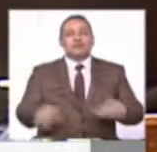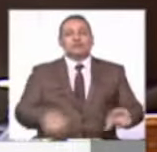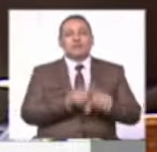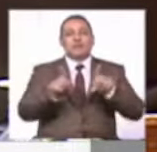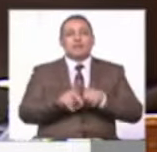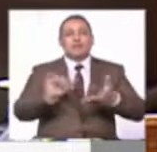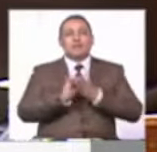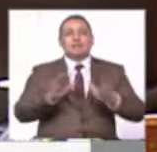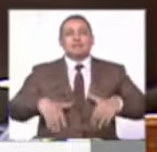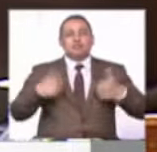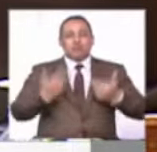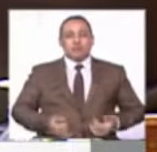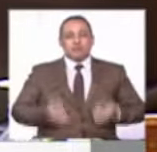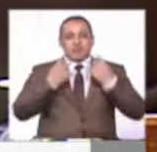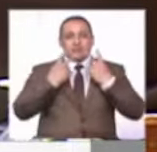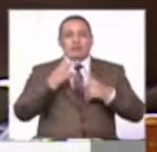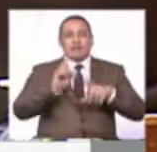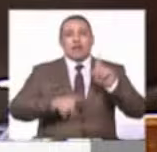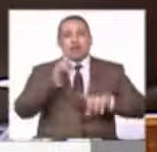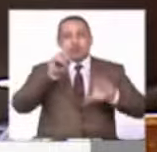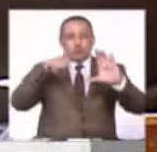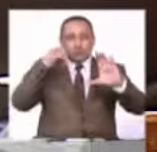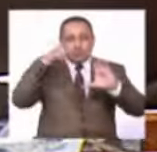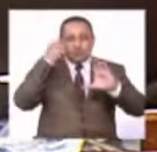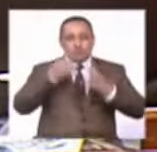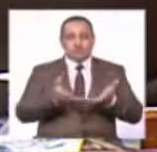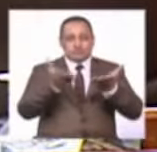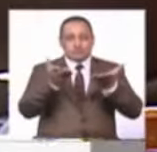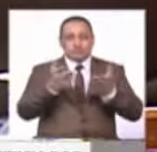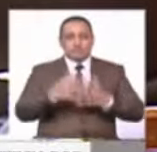se pueda ver algunos videos